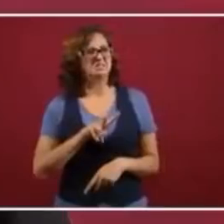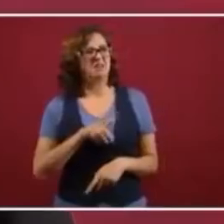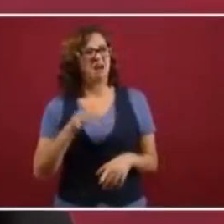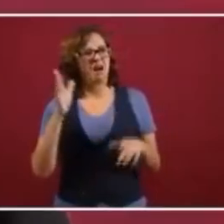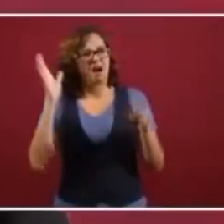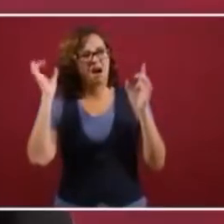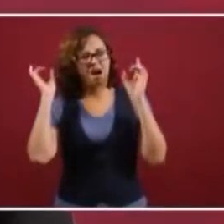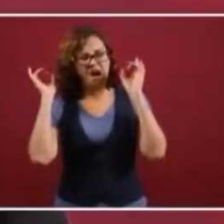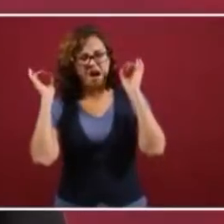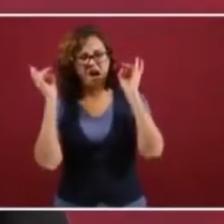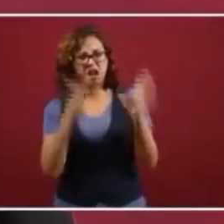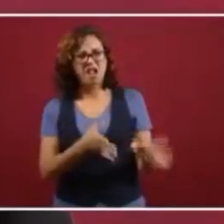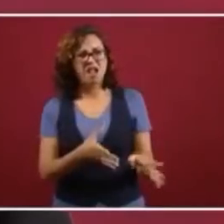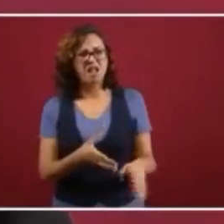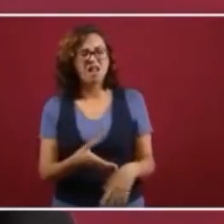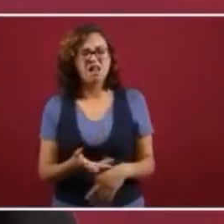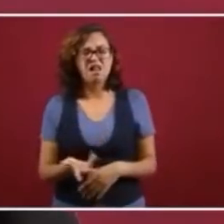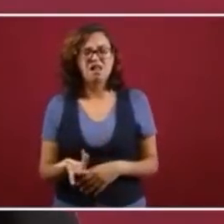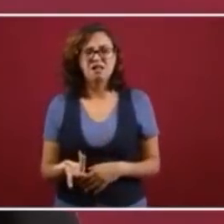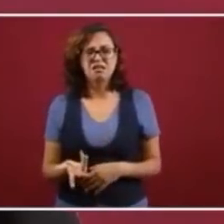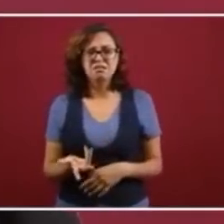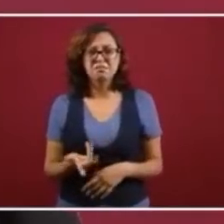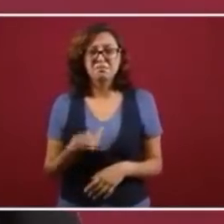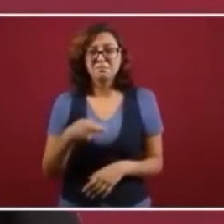de la autoridad civil